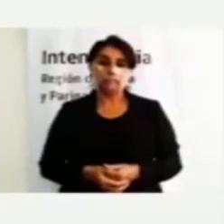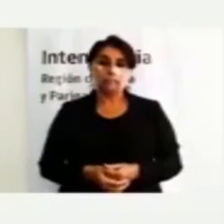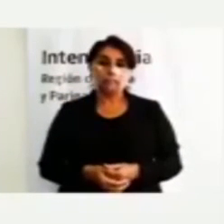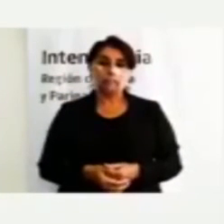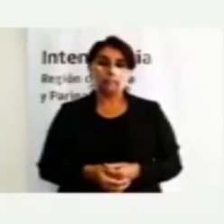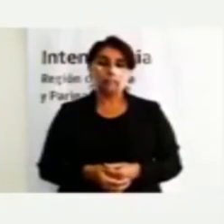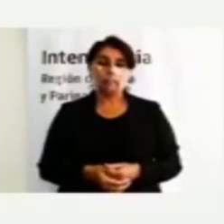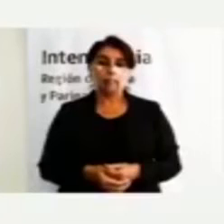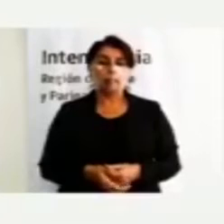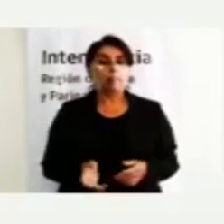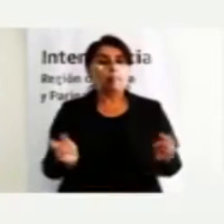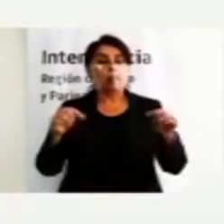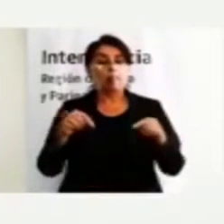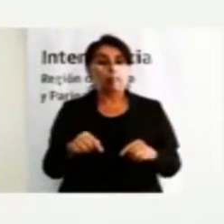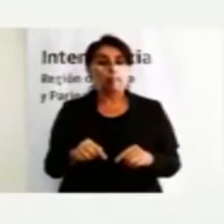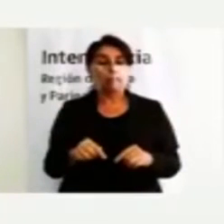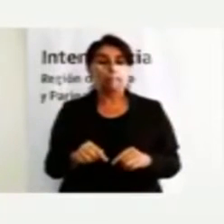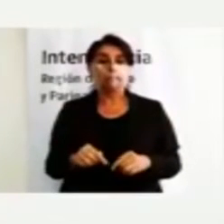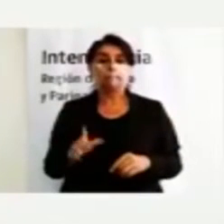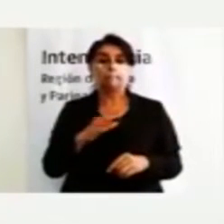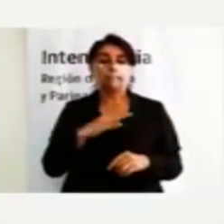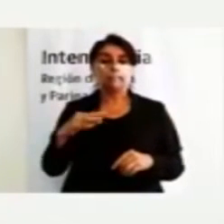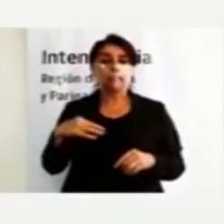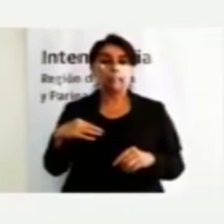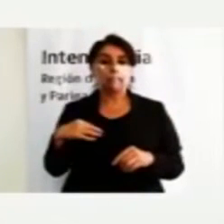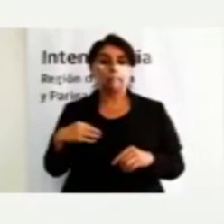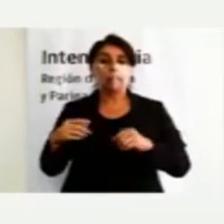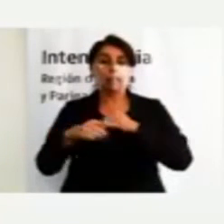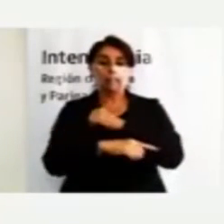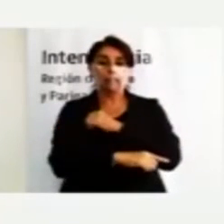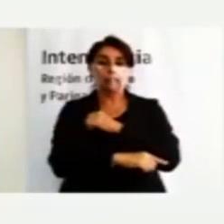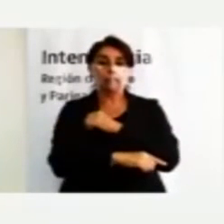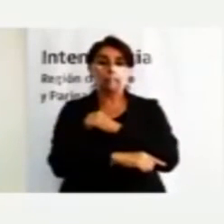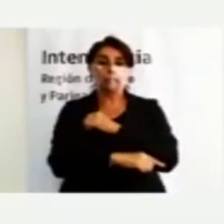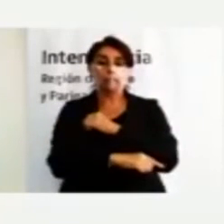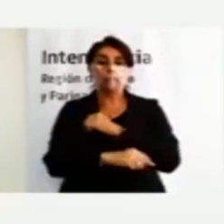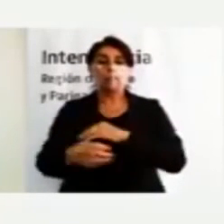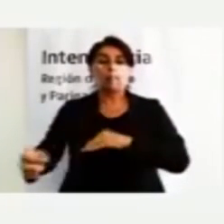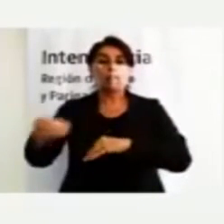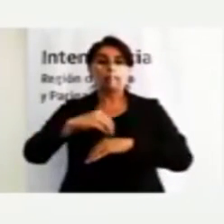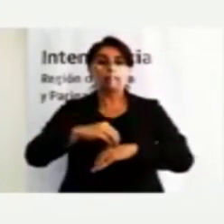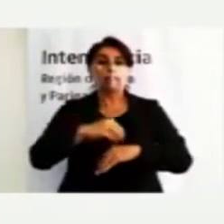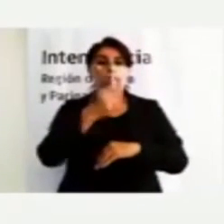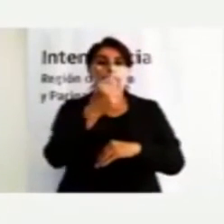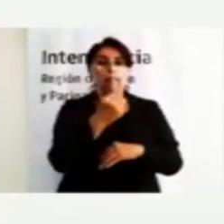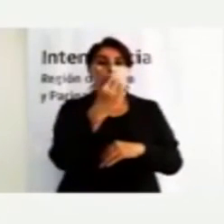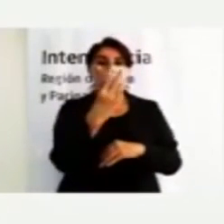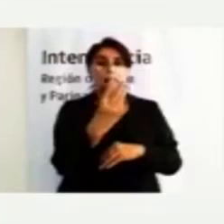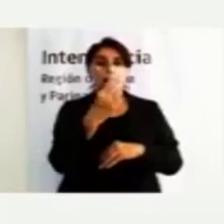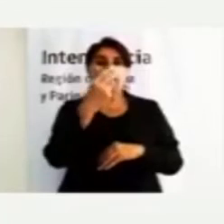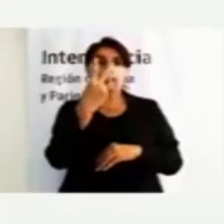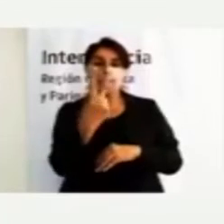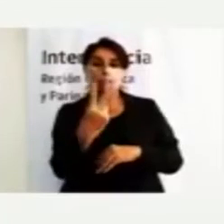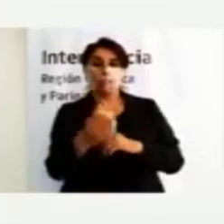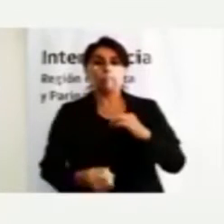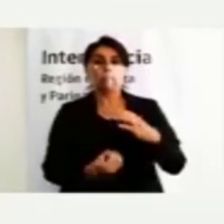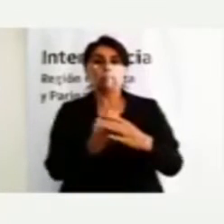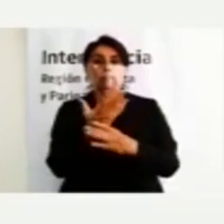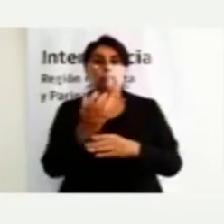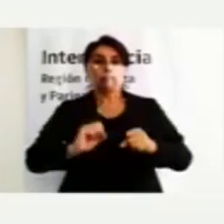Según lo informado por el Ministerio de Interior, hoy tenemos que registrar 132 nuevos casos confirmados